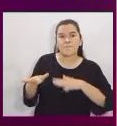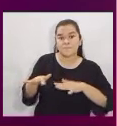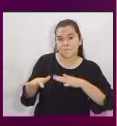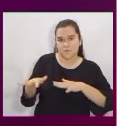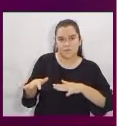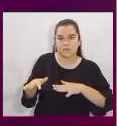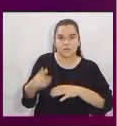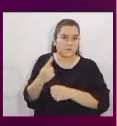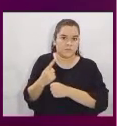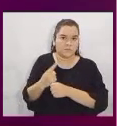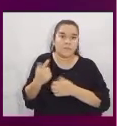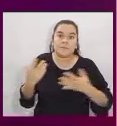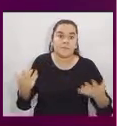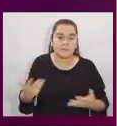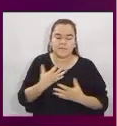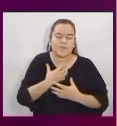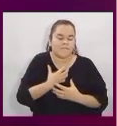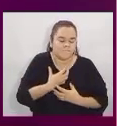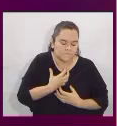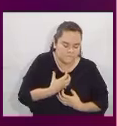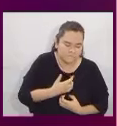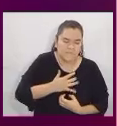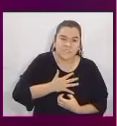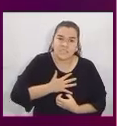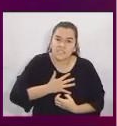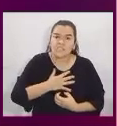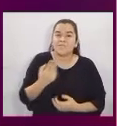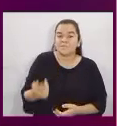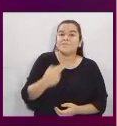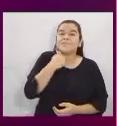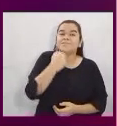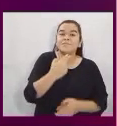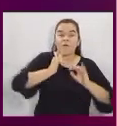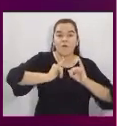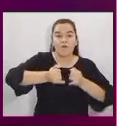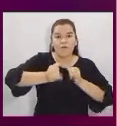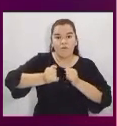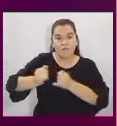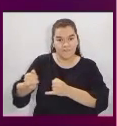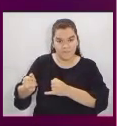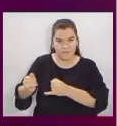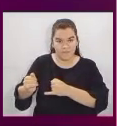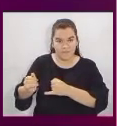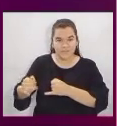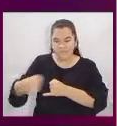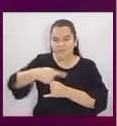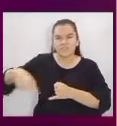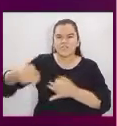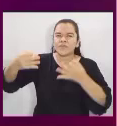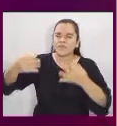que fue en un primer momento devastador para los padres, porque los hijos eran muy jóvenes